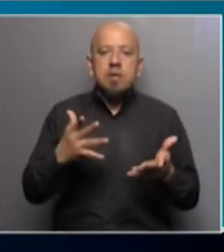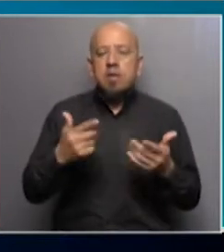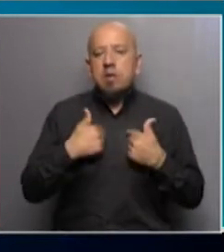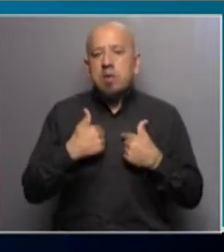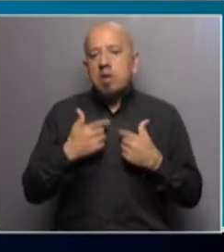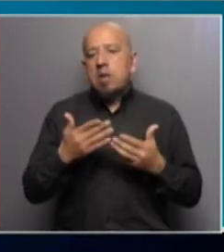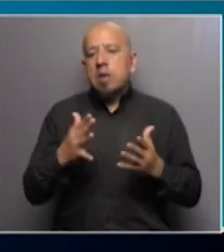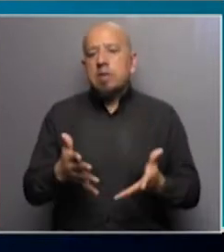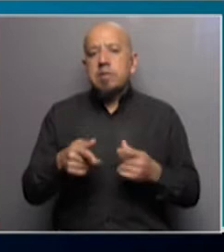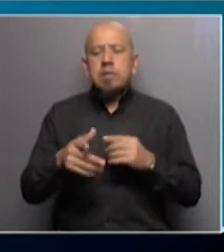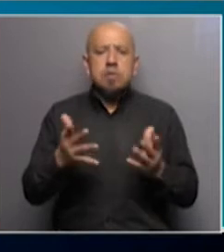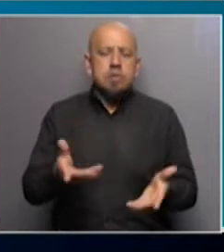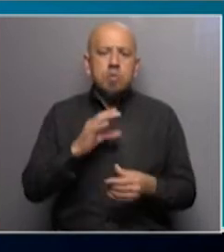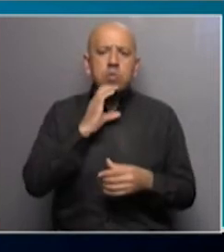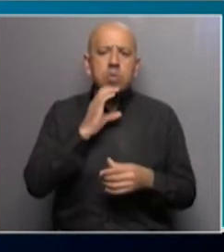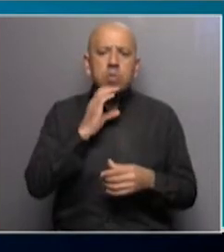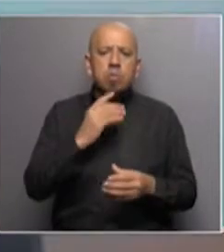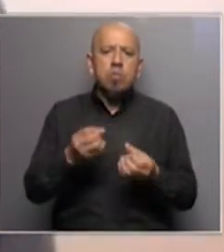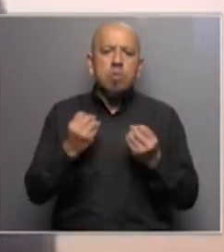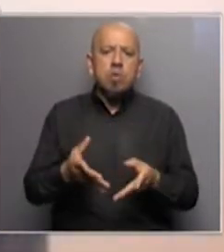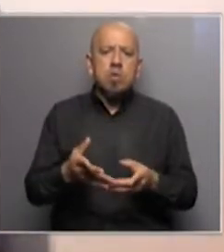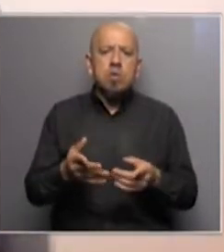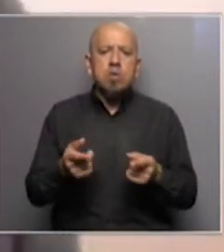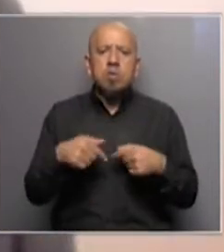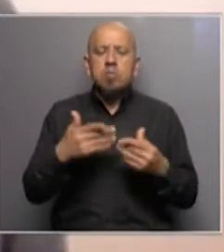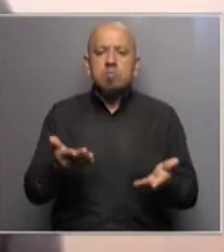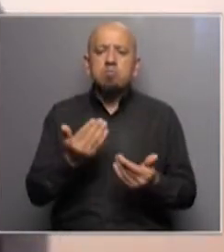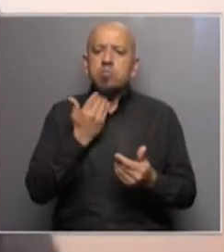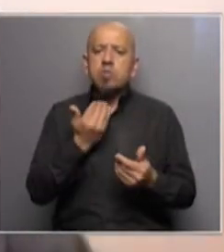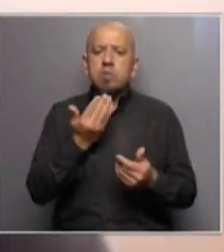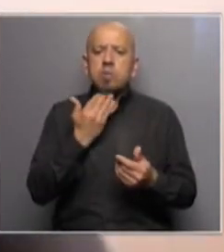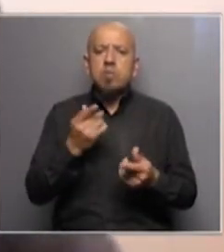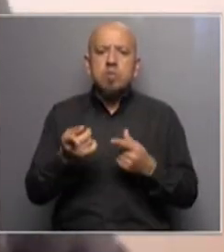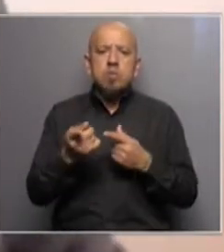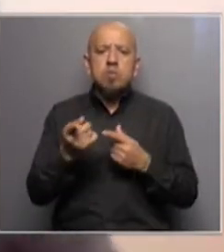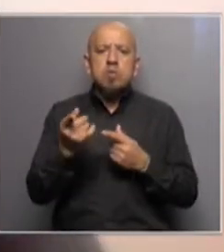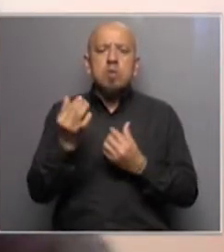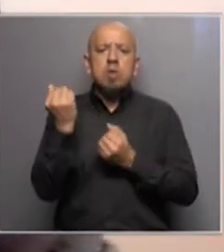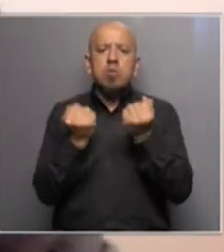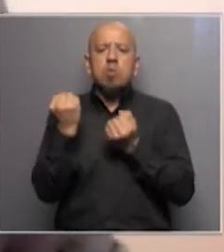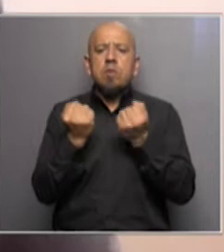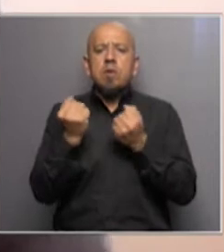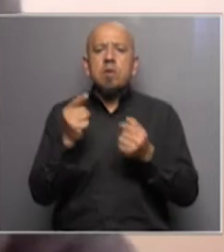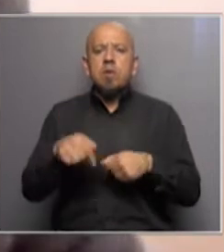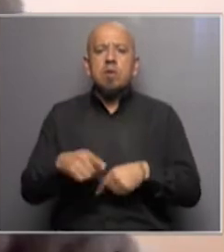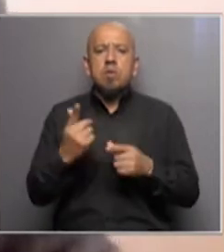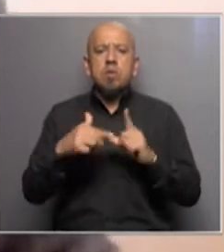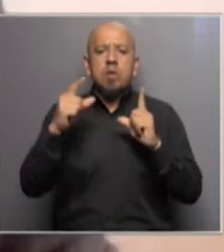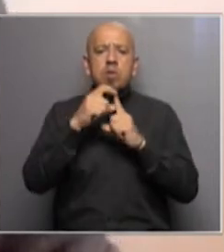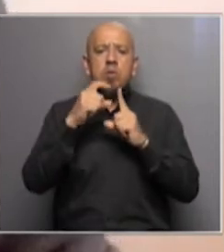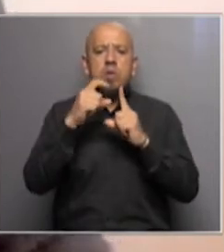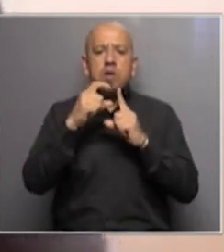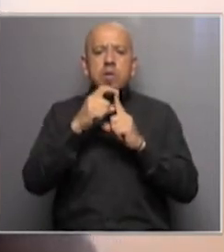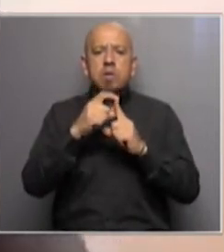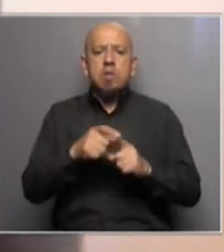¿no? Que es paradójico incluso, porque si hay algo que no sabemos los economistas es hacia dónde puede disparar esto del dólar, porque no hay